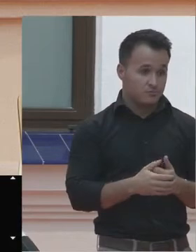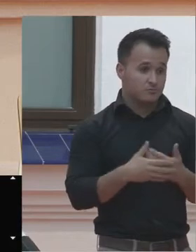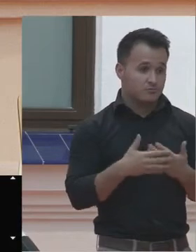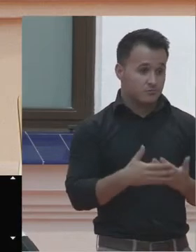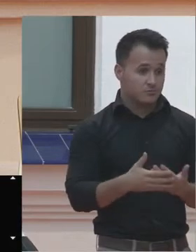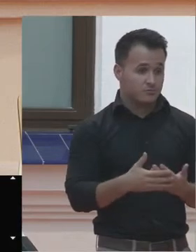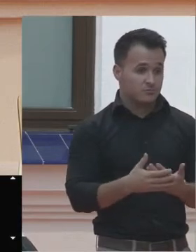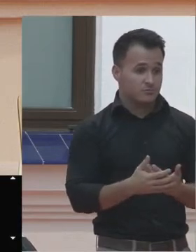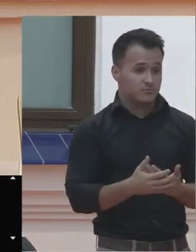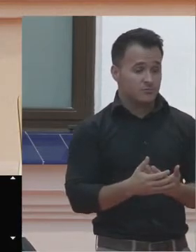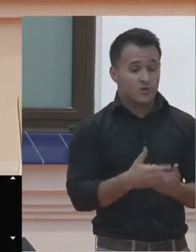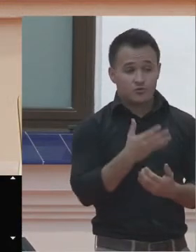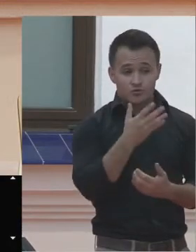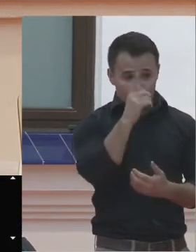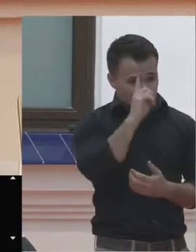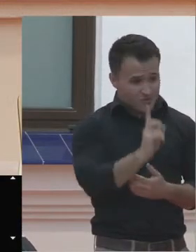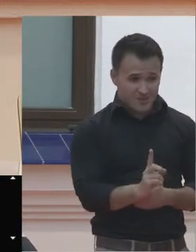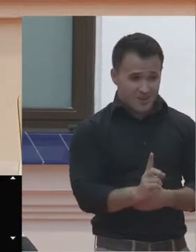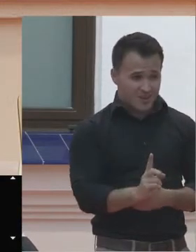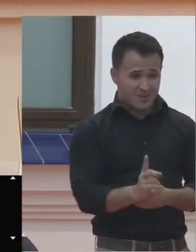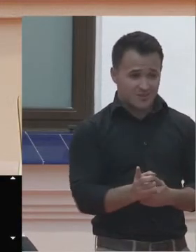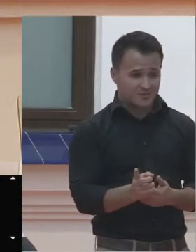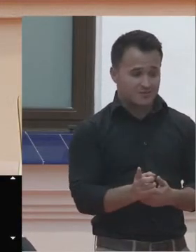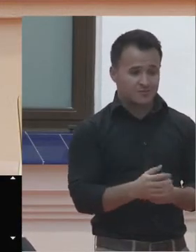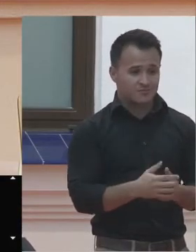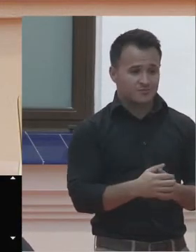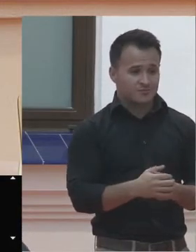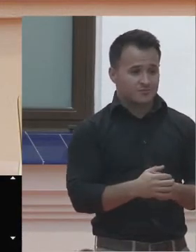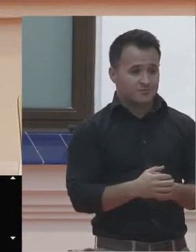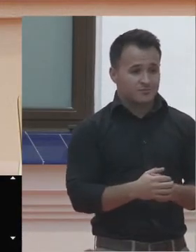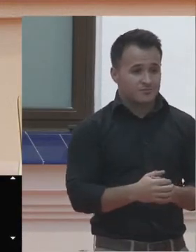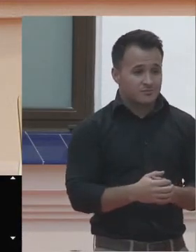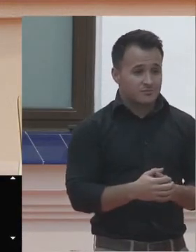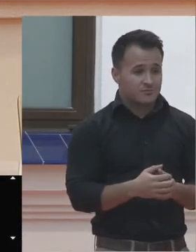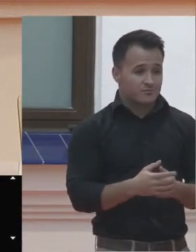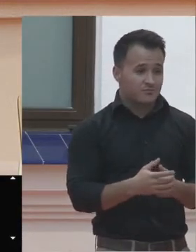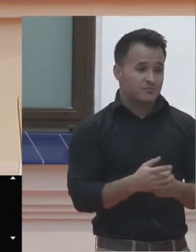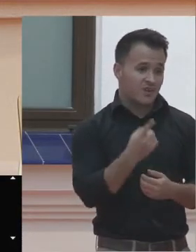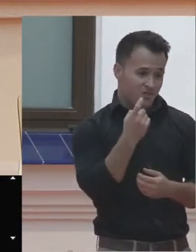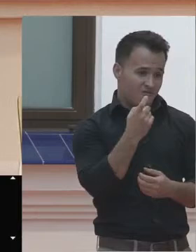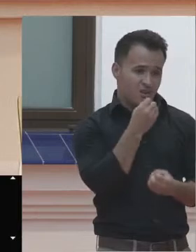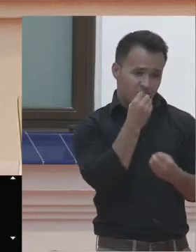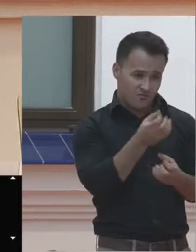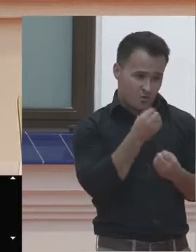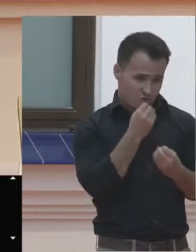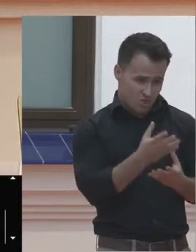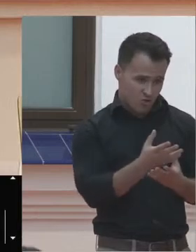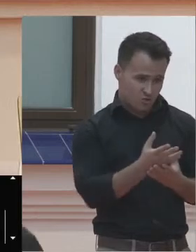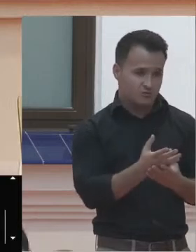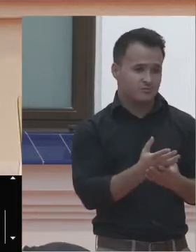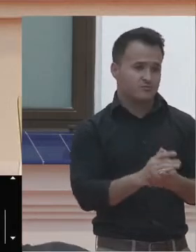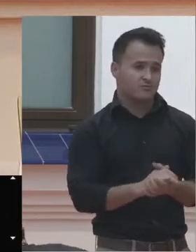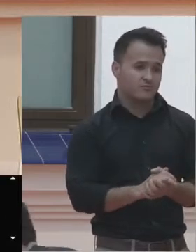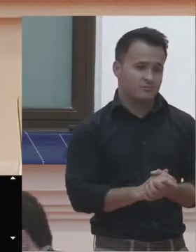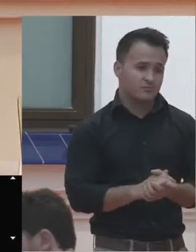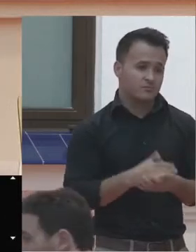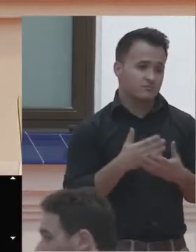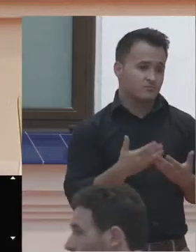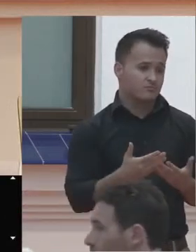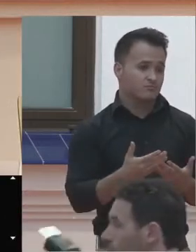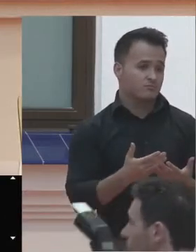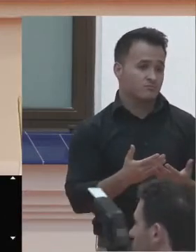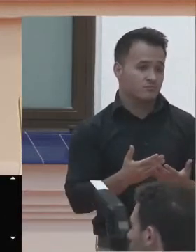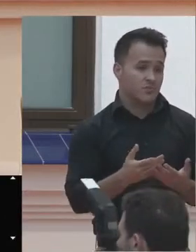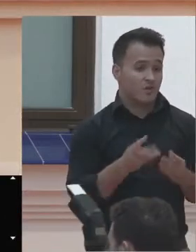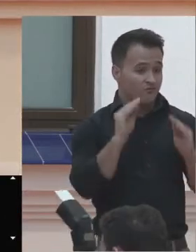Y desconocen, y eso es una falta de información, en este caso los ayuntamientos y también del propio sector asociativo, porque